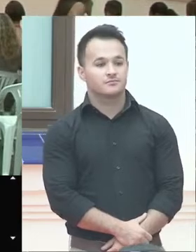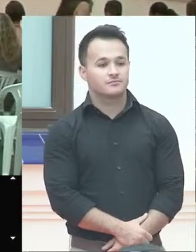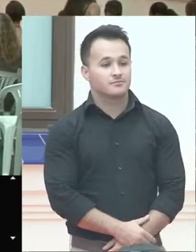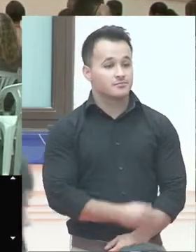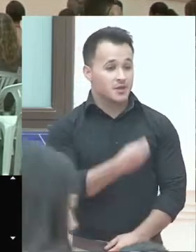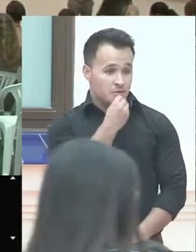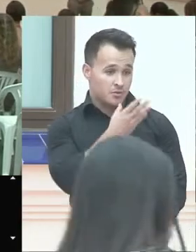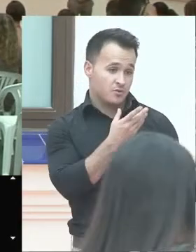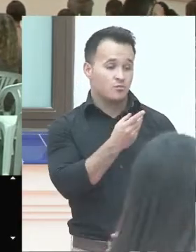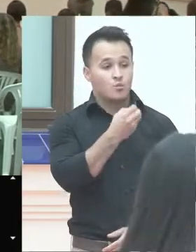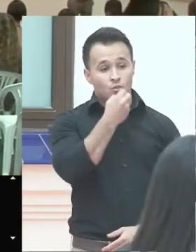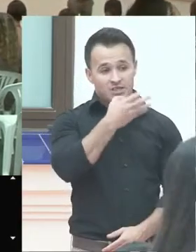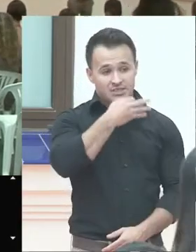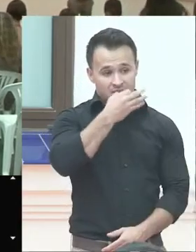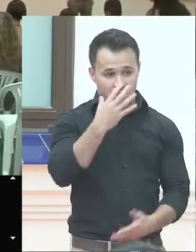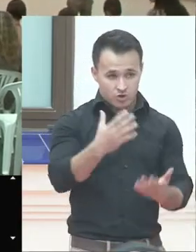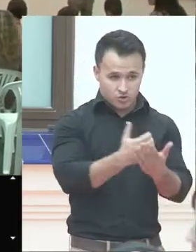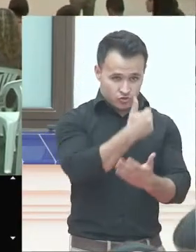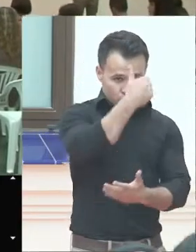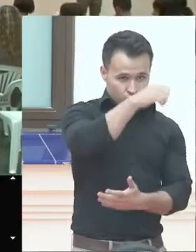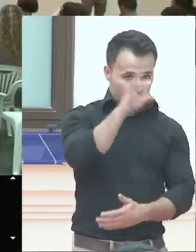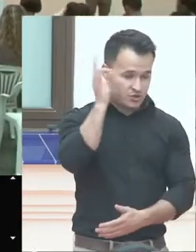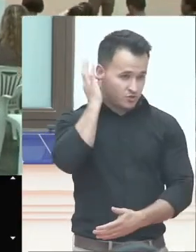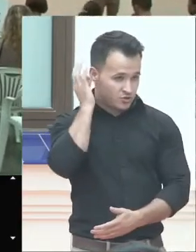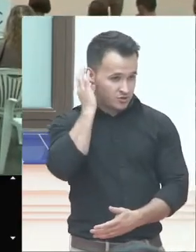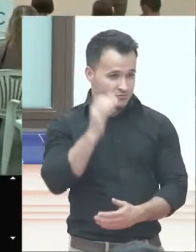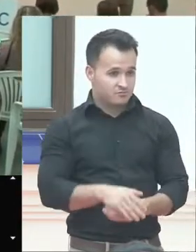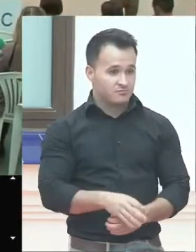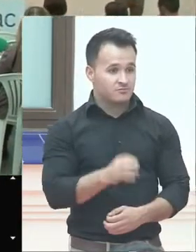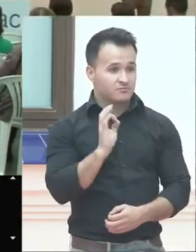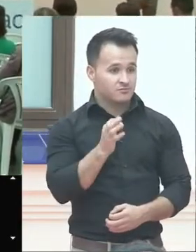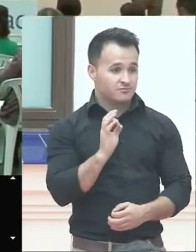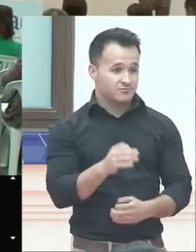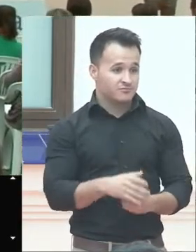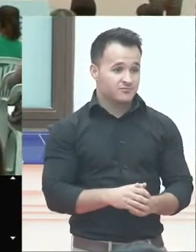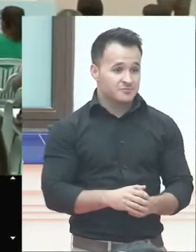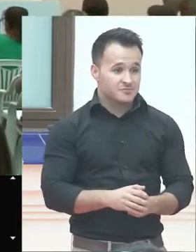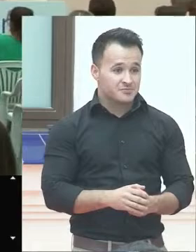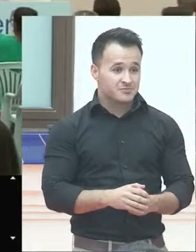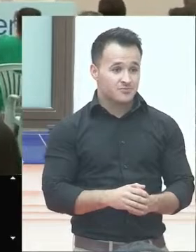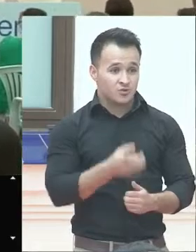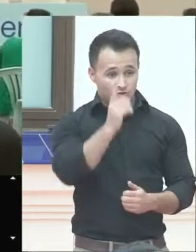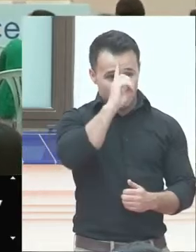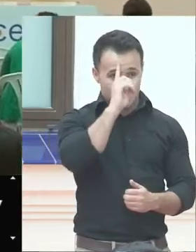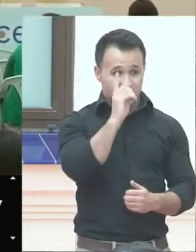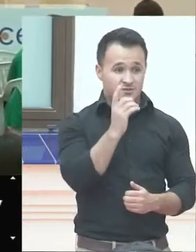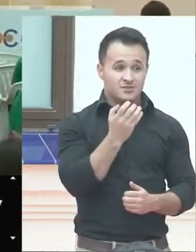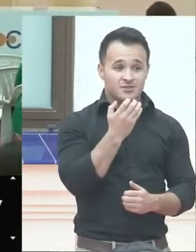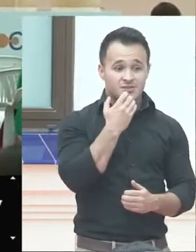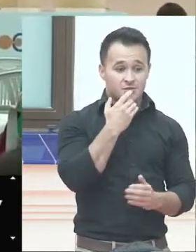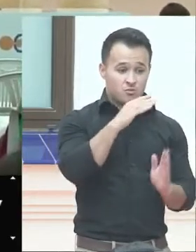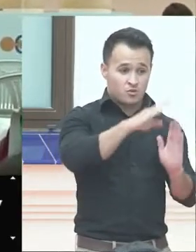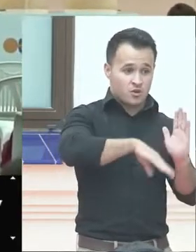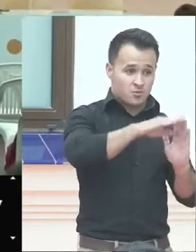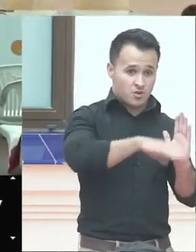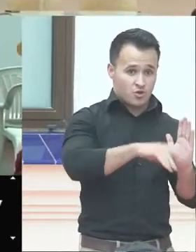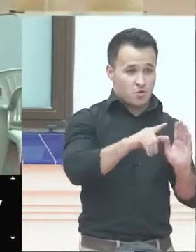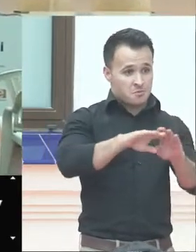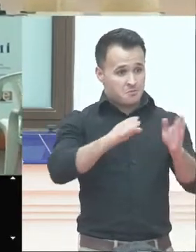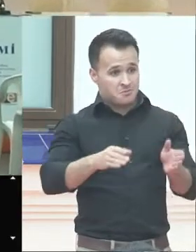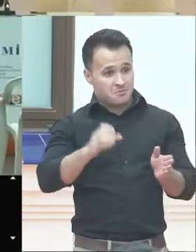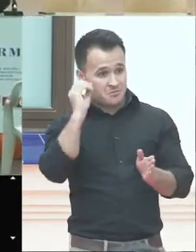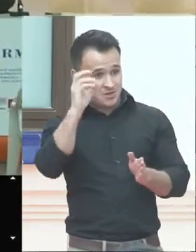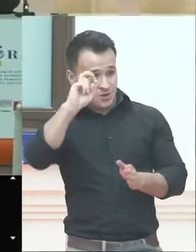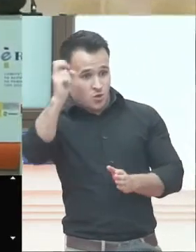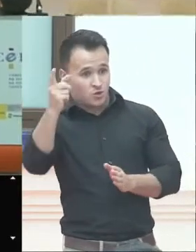Muy bien, pues buenas tardes a todos y a todas. La verdad es que estábamos preocupados porque no sabíamos si la contraprogramación de las otras mesas era mucho